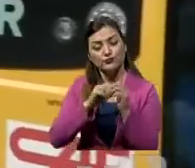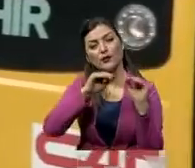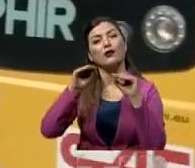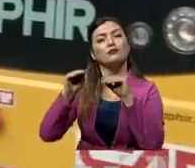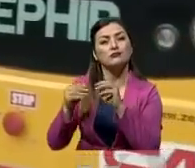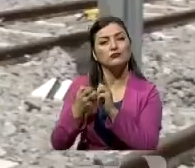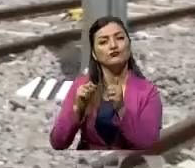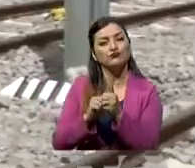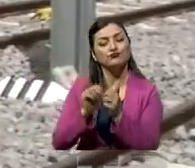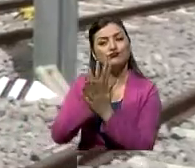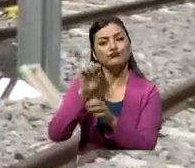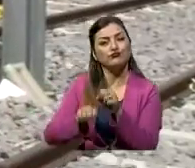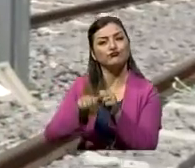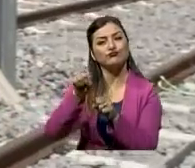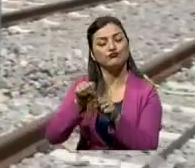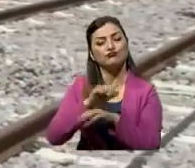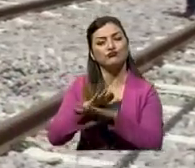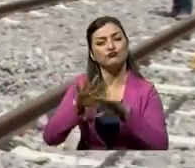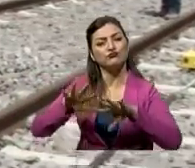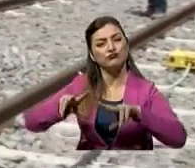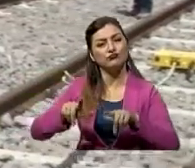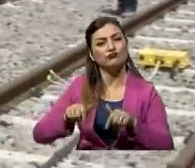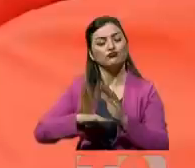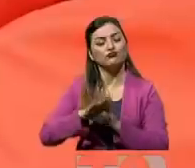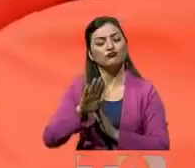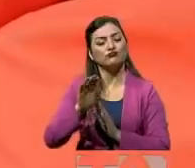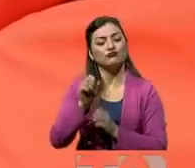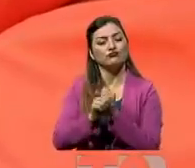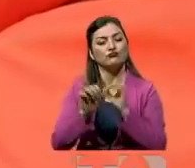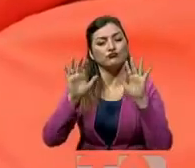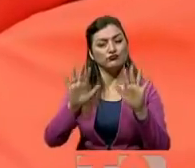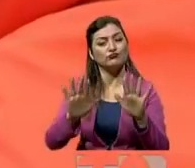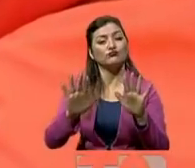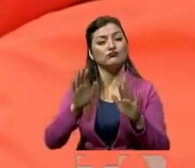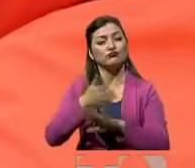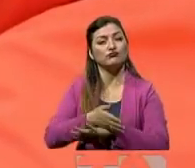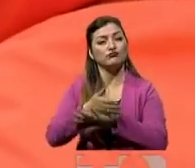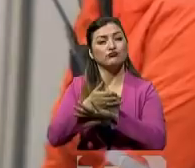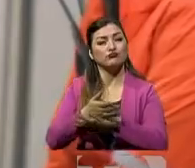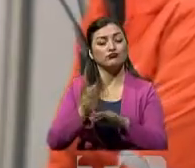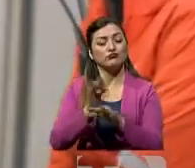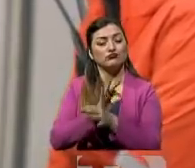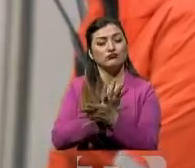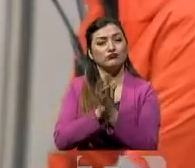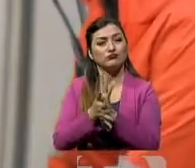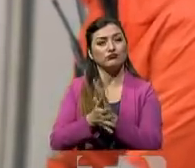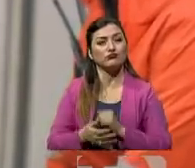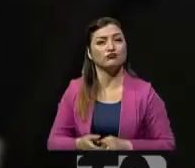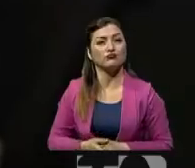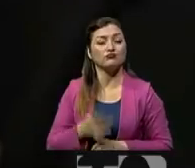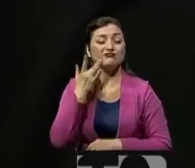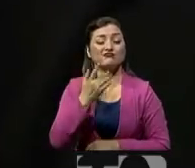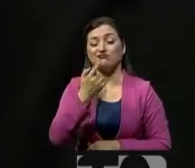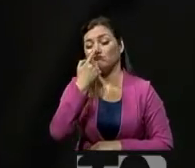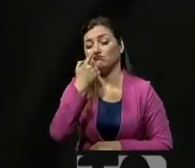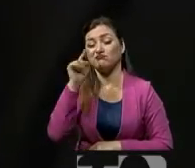escándalo, ha sido envuelta por casos de corrupción y más de una década después no está operativa. Lo curioso de esto es que el